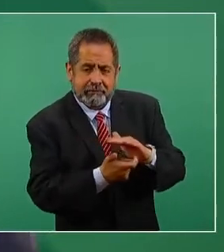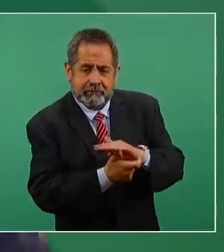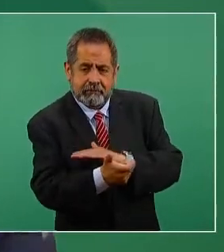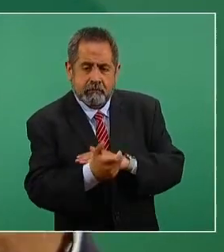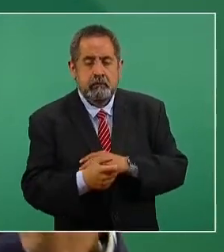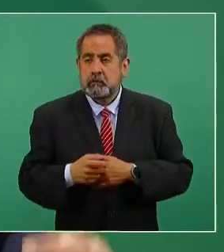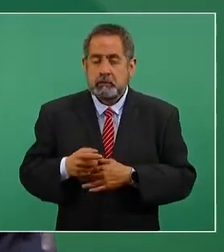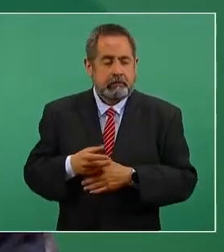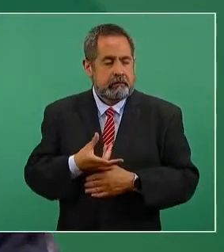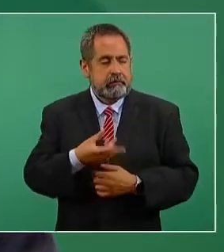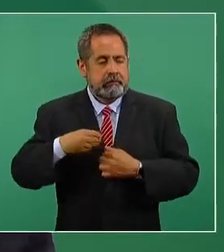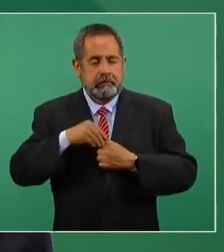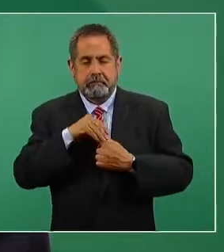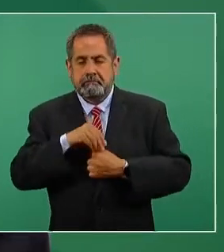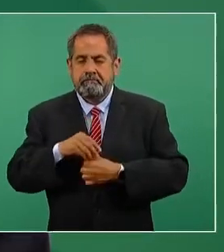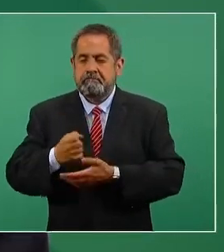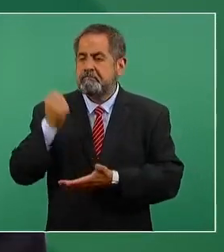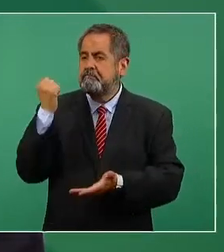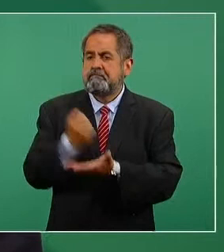para que se aprobara la reforma.